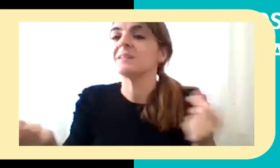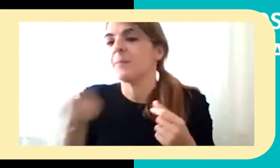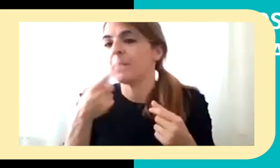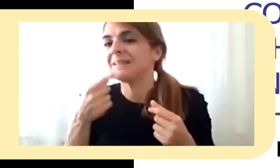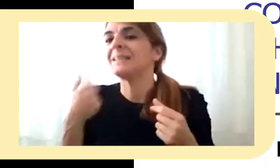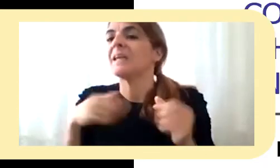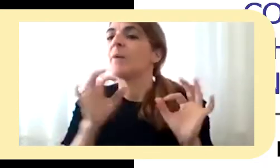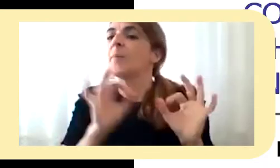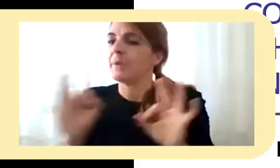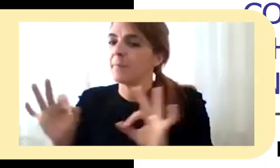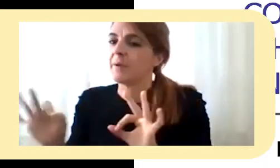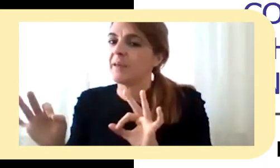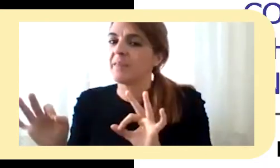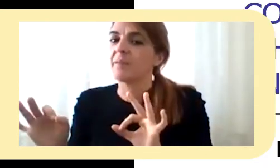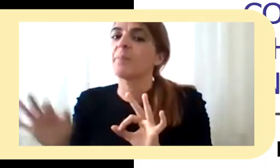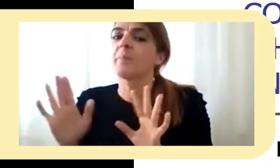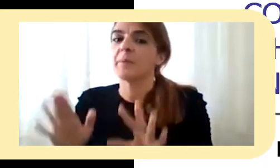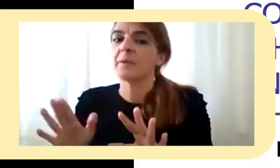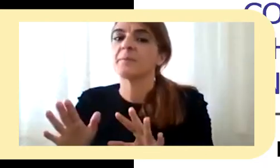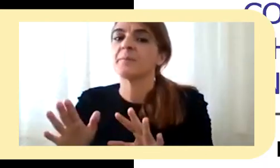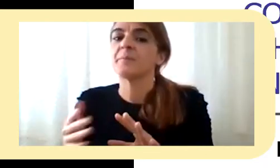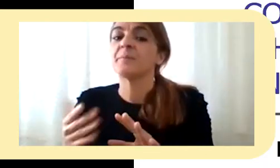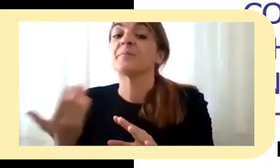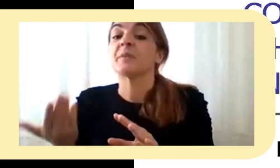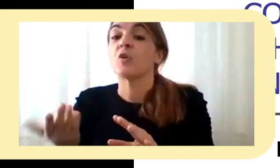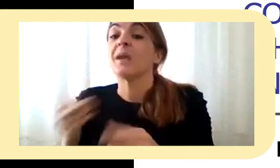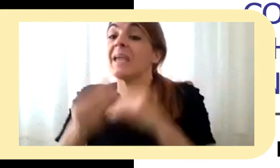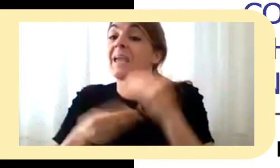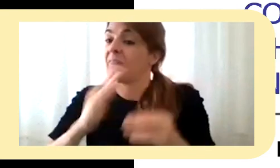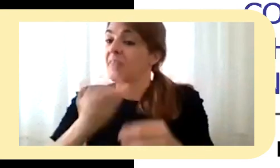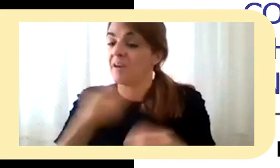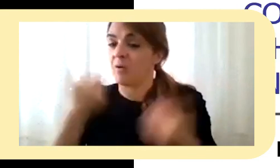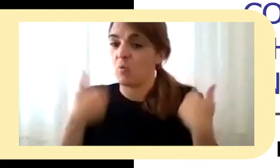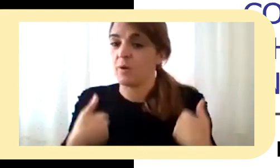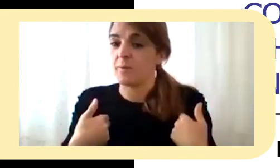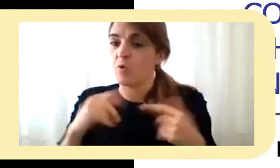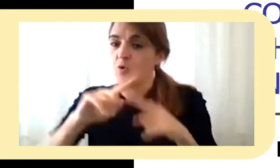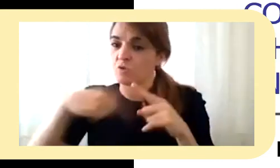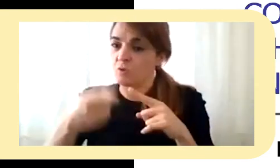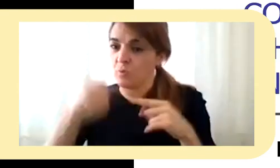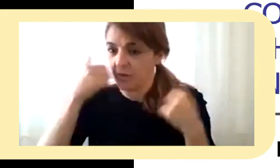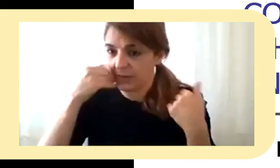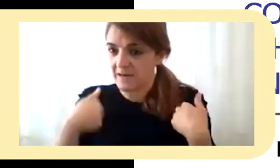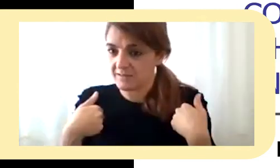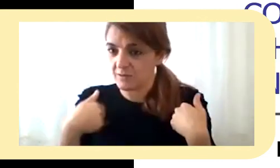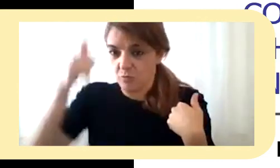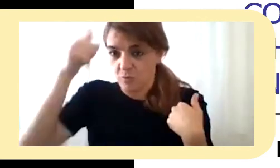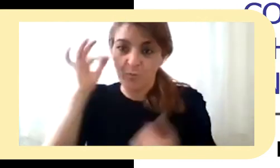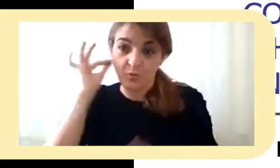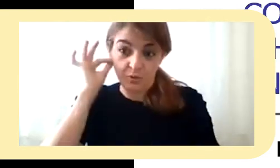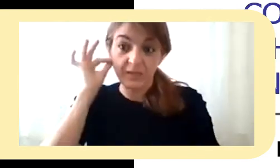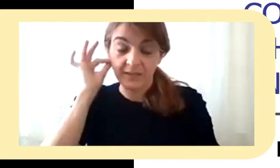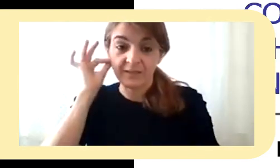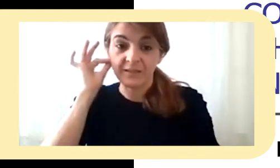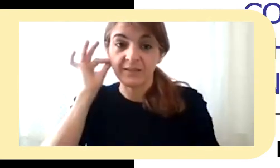en el cuerpo. ¿Y qué hacen en el cuerpo? Pues las consecuencias para la salud de mujeres y hombres son la menstruación